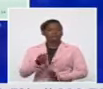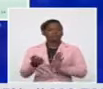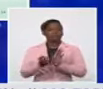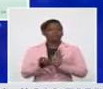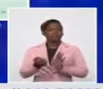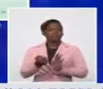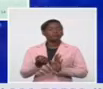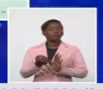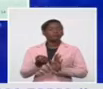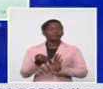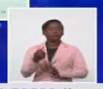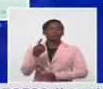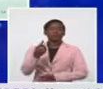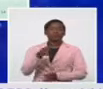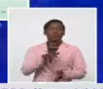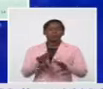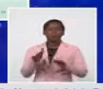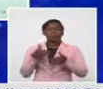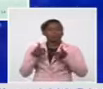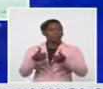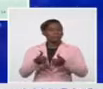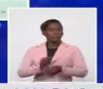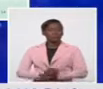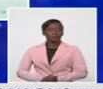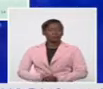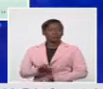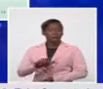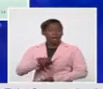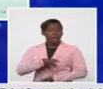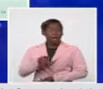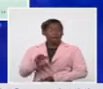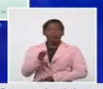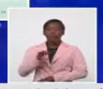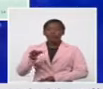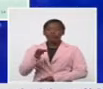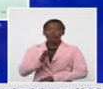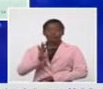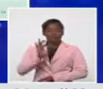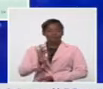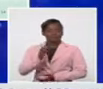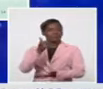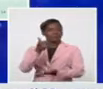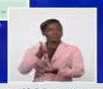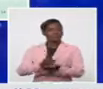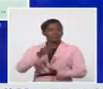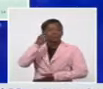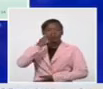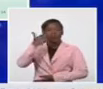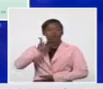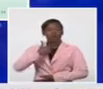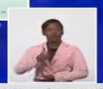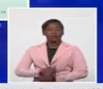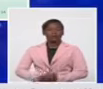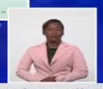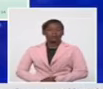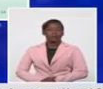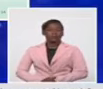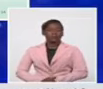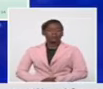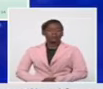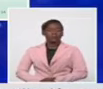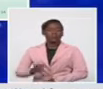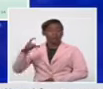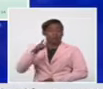ninguno. Y este caso del día de ayer es del municipio Cabecera de Ciego de Ávila. Camagüey